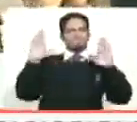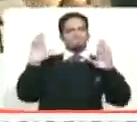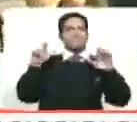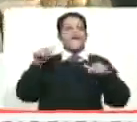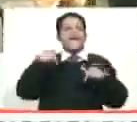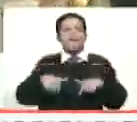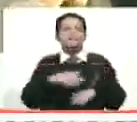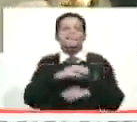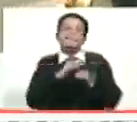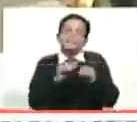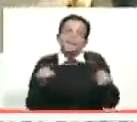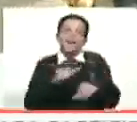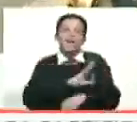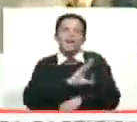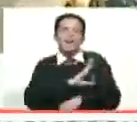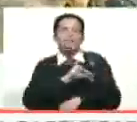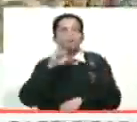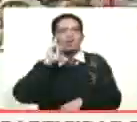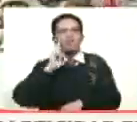Bolívar.